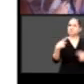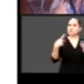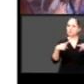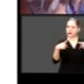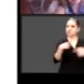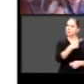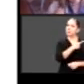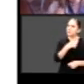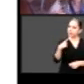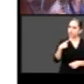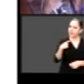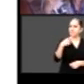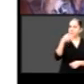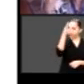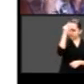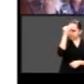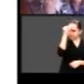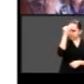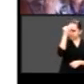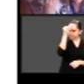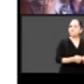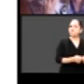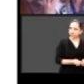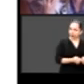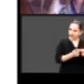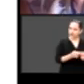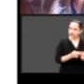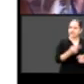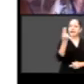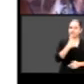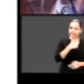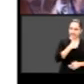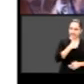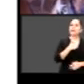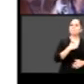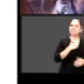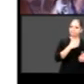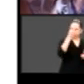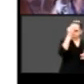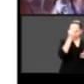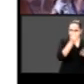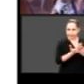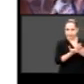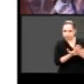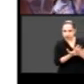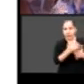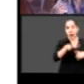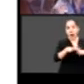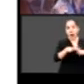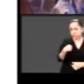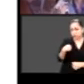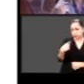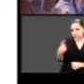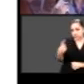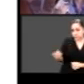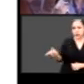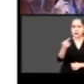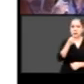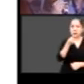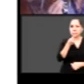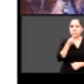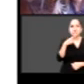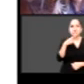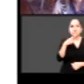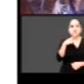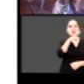crucial los niños tienen necesitan tiempo para construir su respuesta sobre todo cuando son más chiquitos y